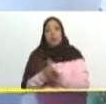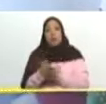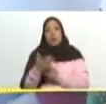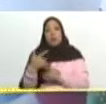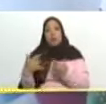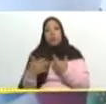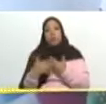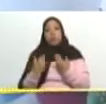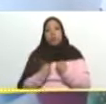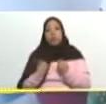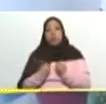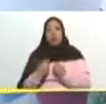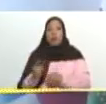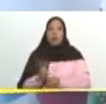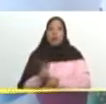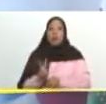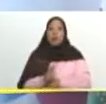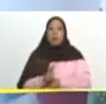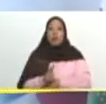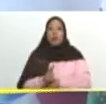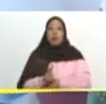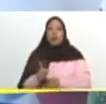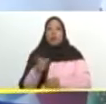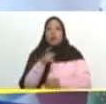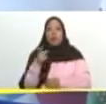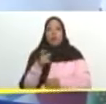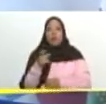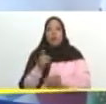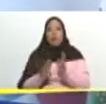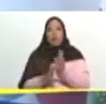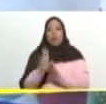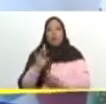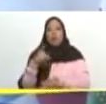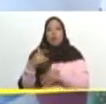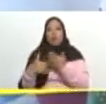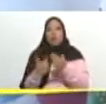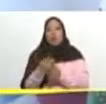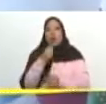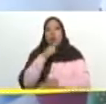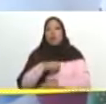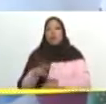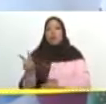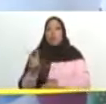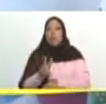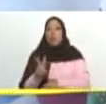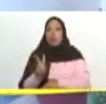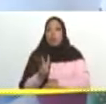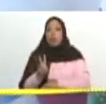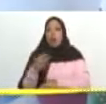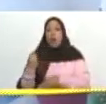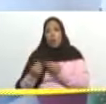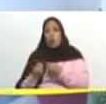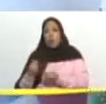de vida de Venezuela y cómo eso disparó por primera vez en la historia una migración